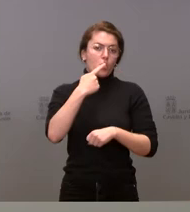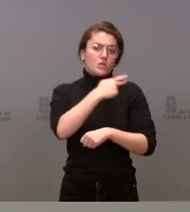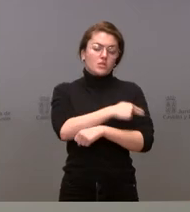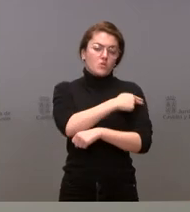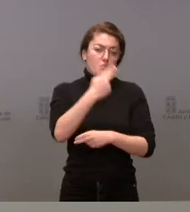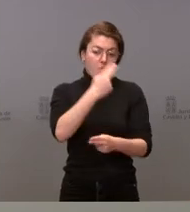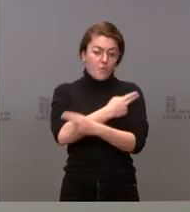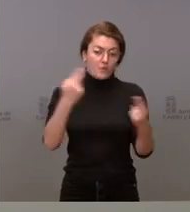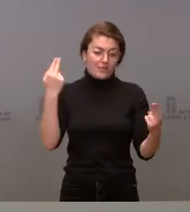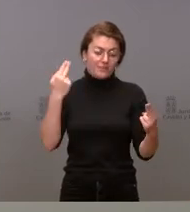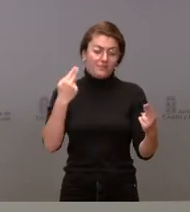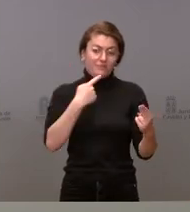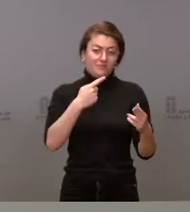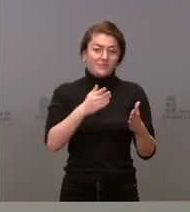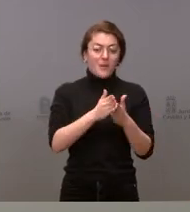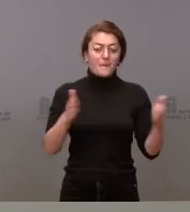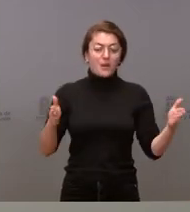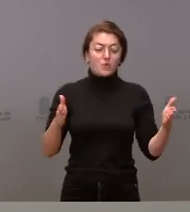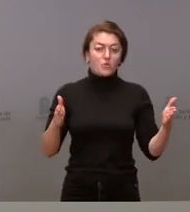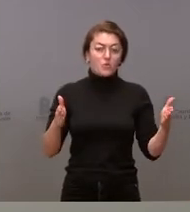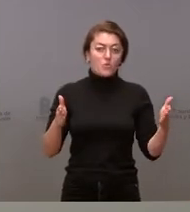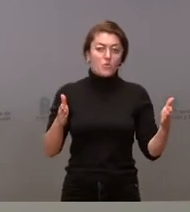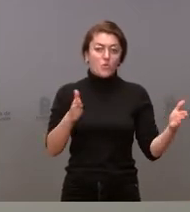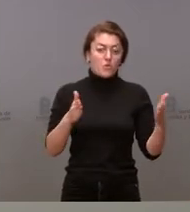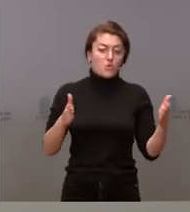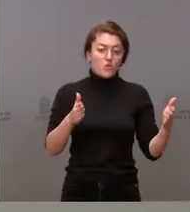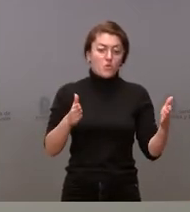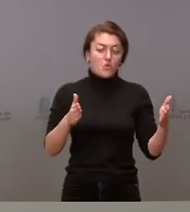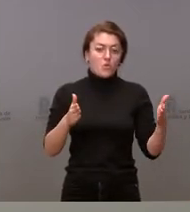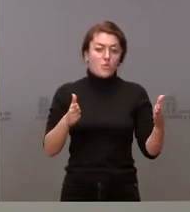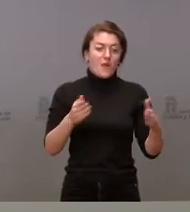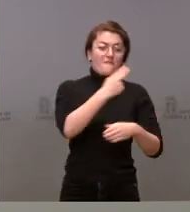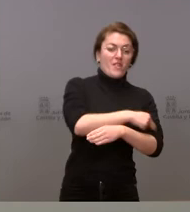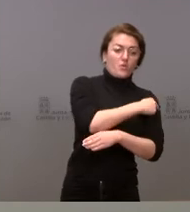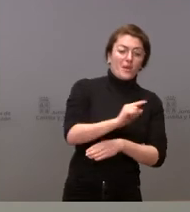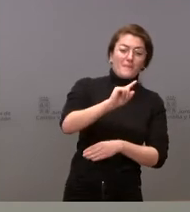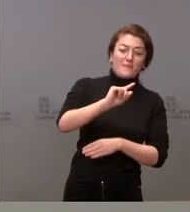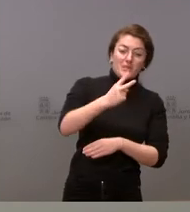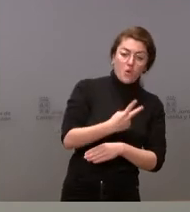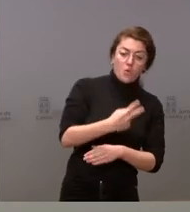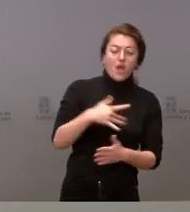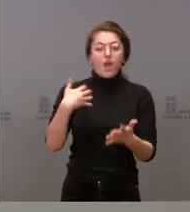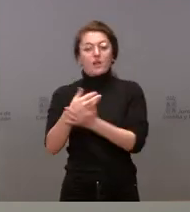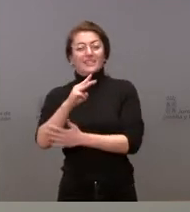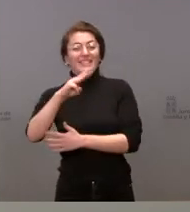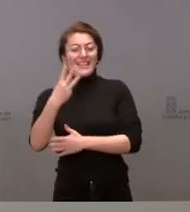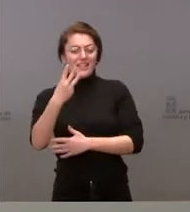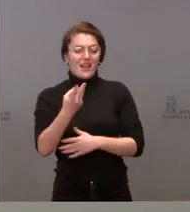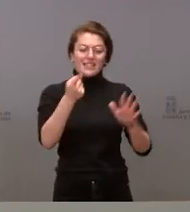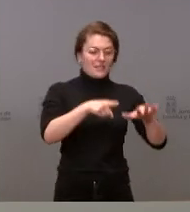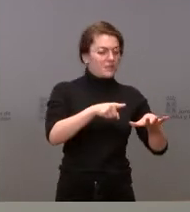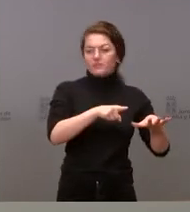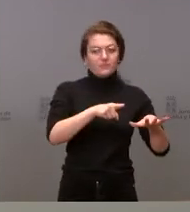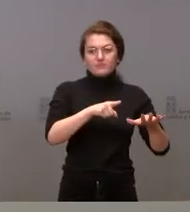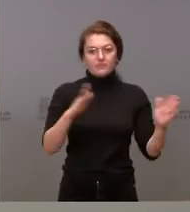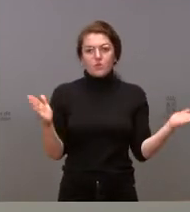intervalo de periodo entre vacunaciones para poder poner la tercera dosis de seis meses que era la actual a cinco meses que va